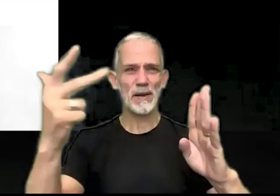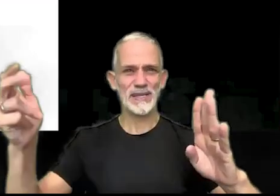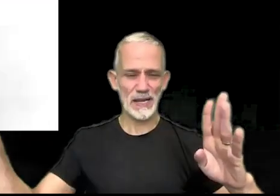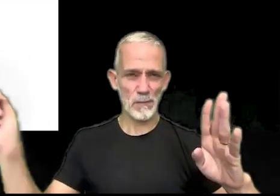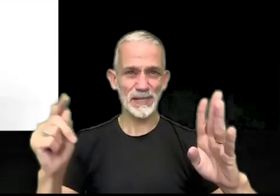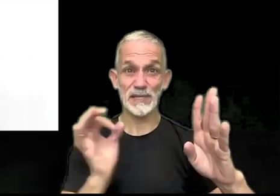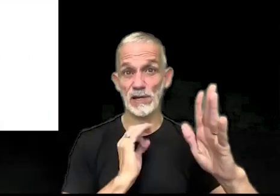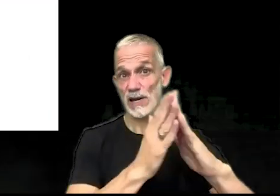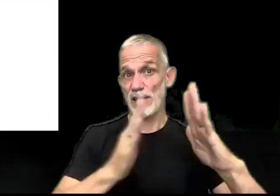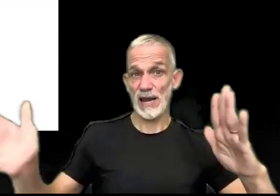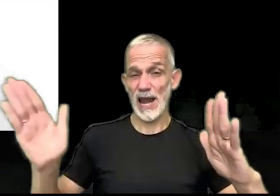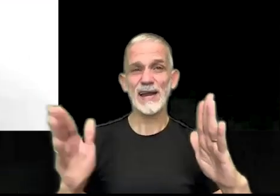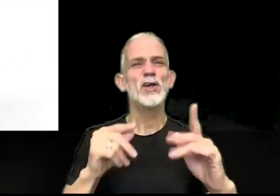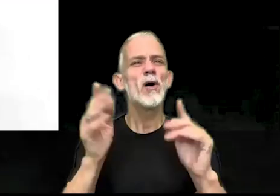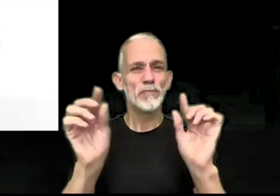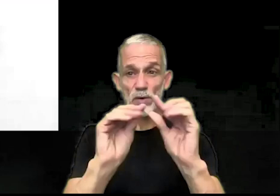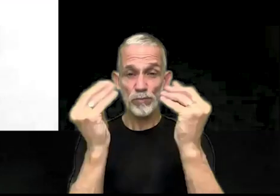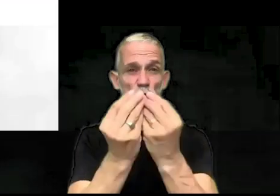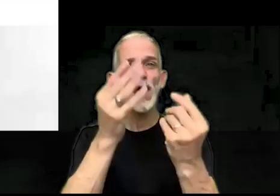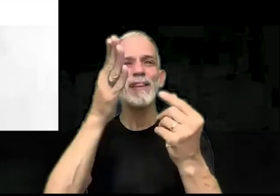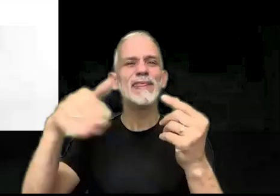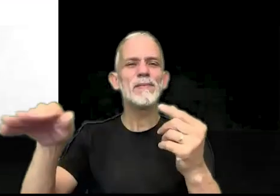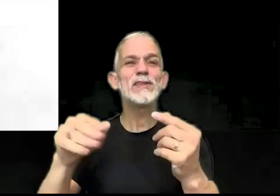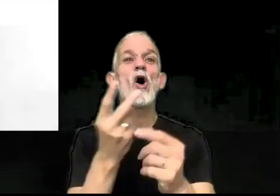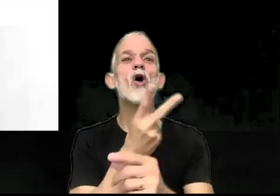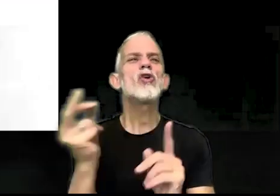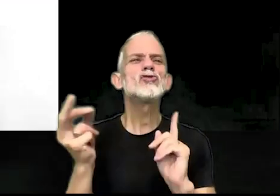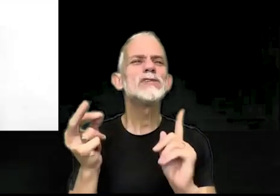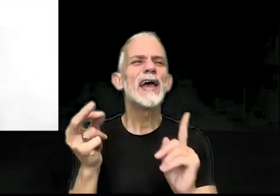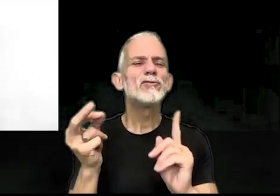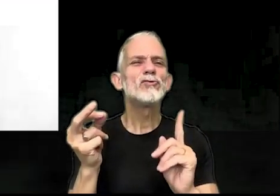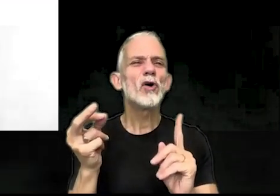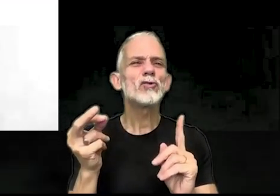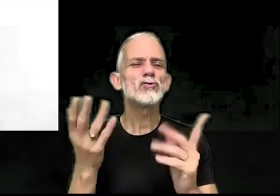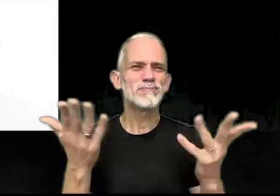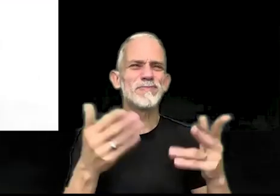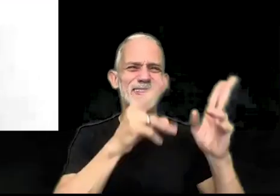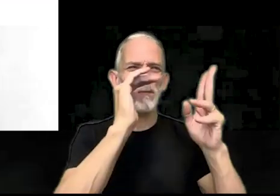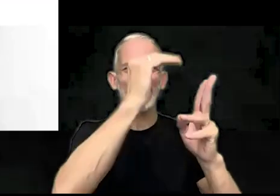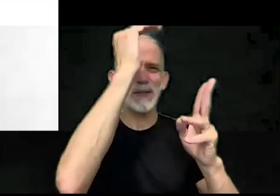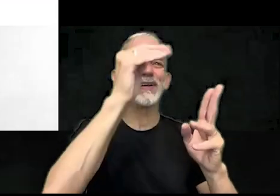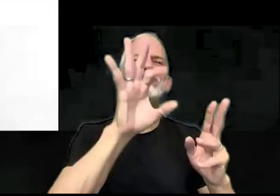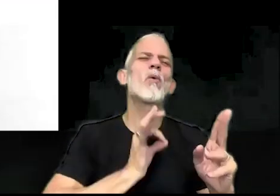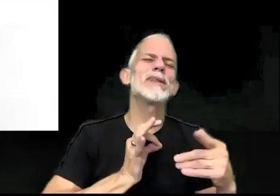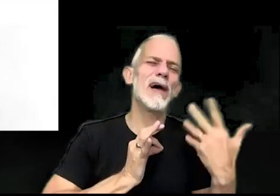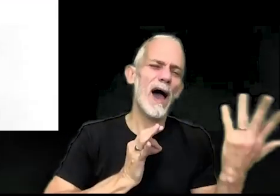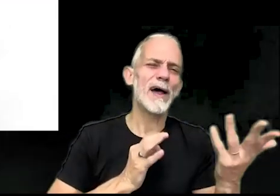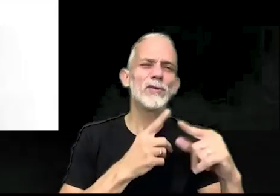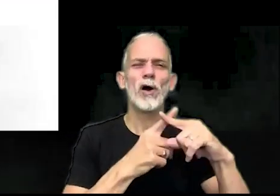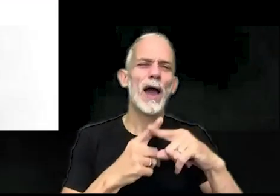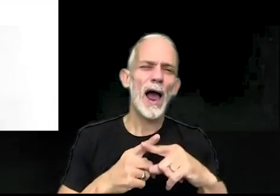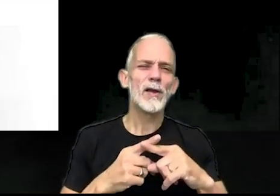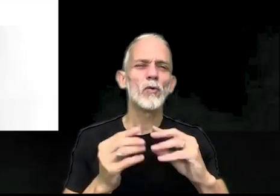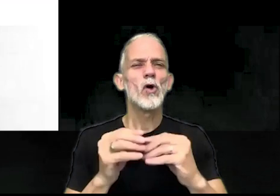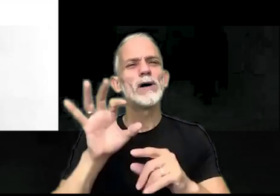año, dividido 200 trimestres, que es la vida útil, 50 años